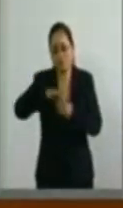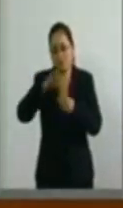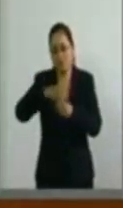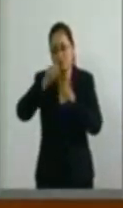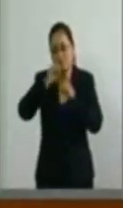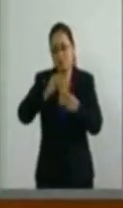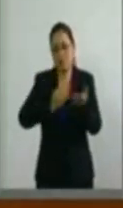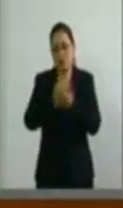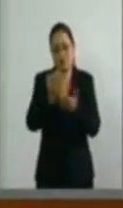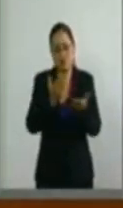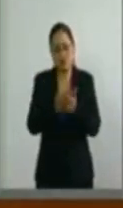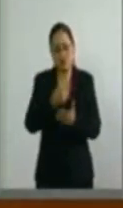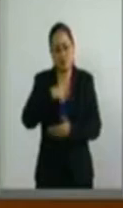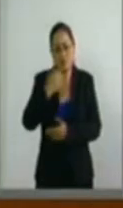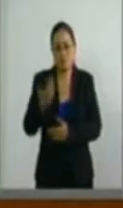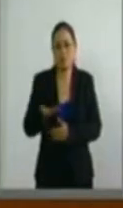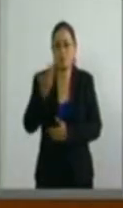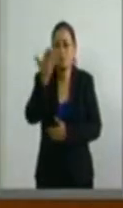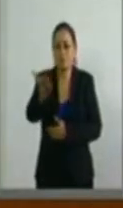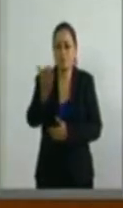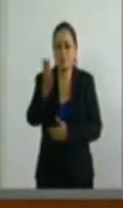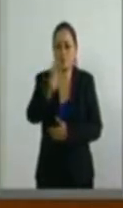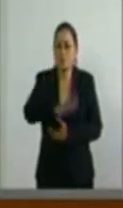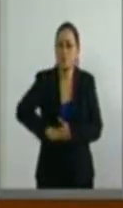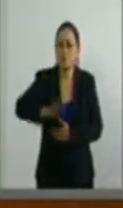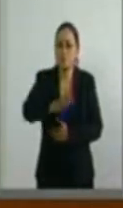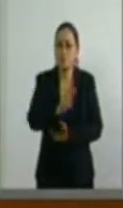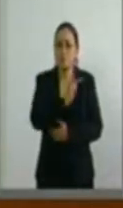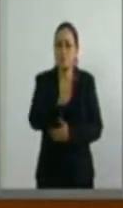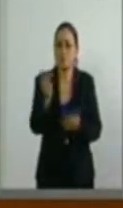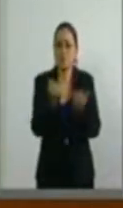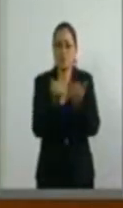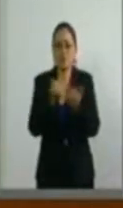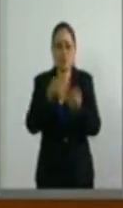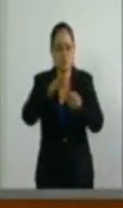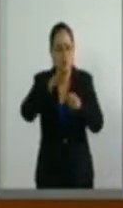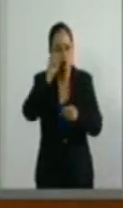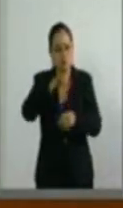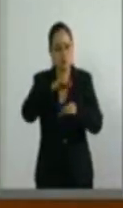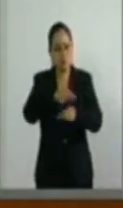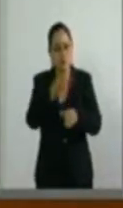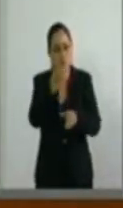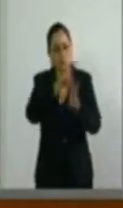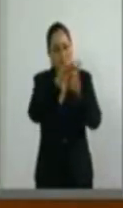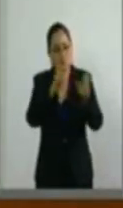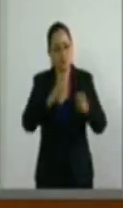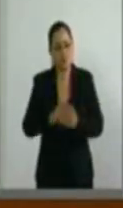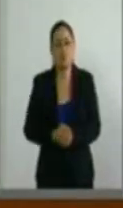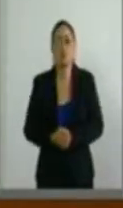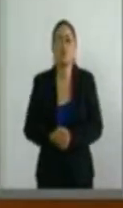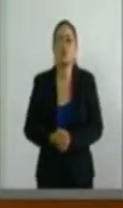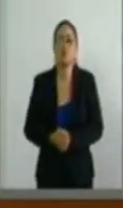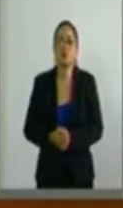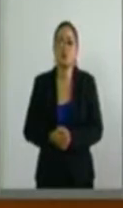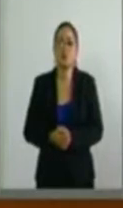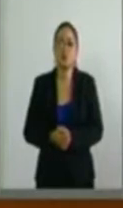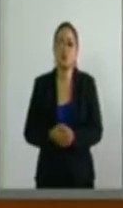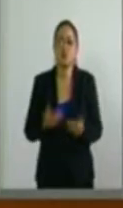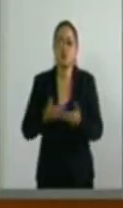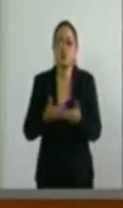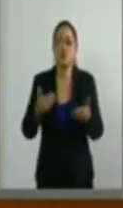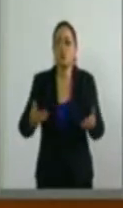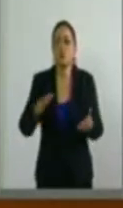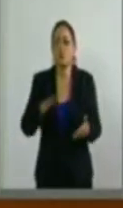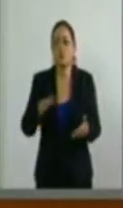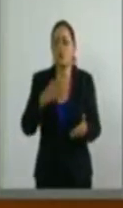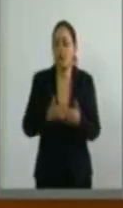dictamen y pedimos de todos ustedes también el voto favorable al respecto. Como aquí ya se ha señalado por quienes me han